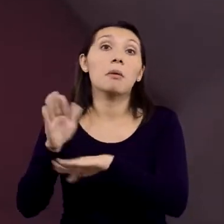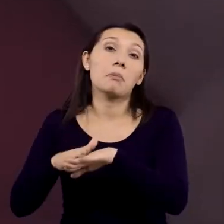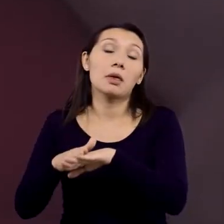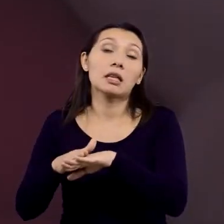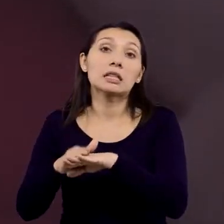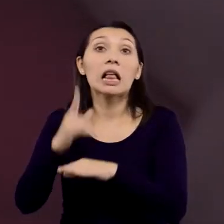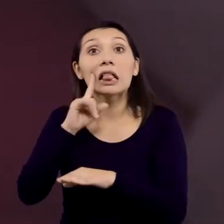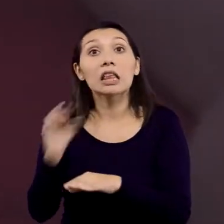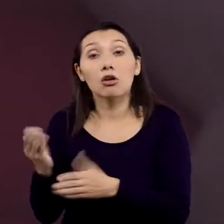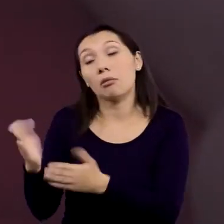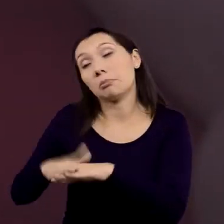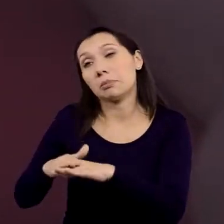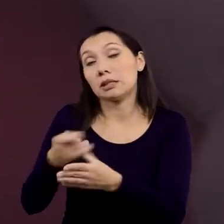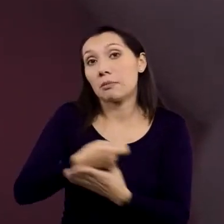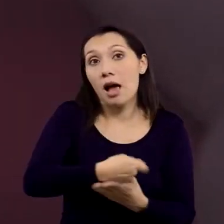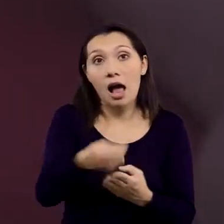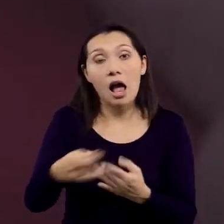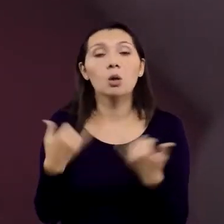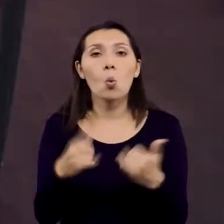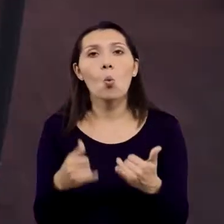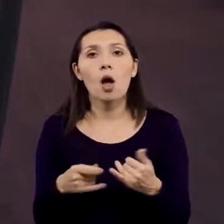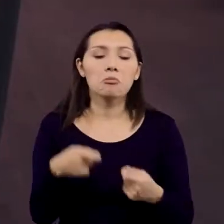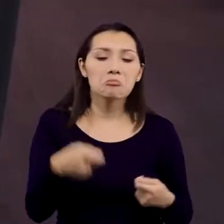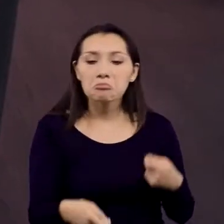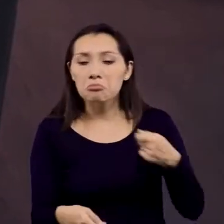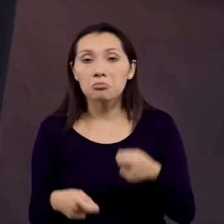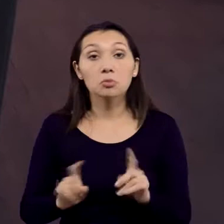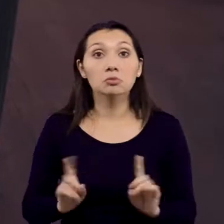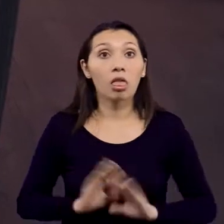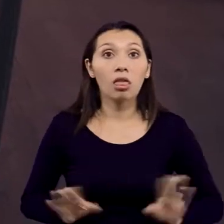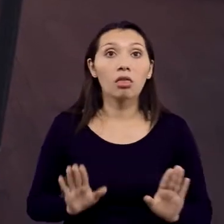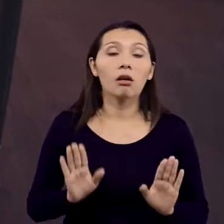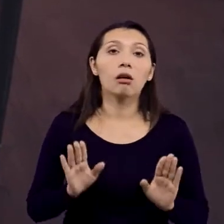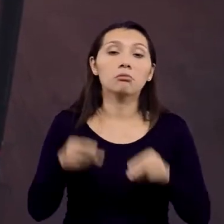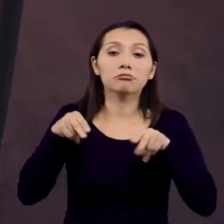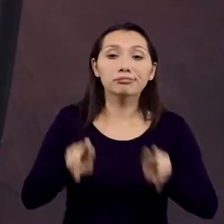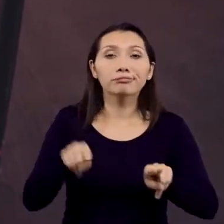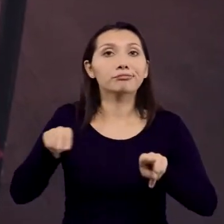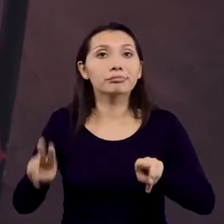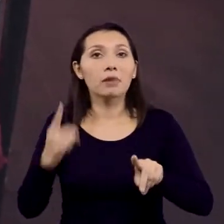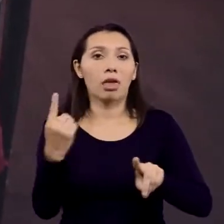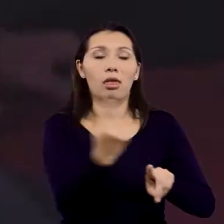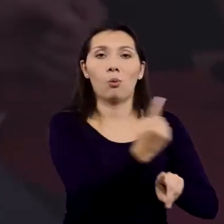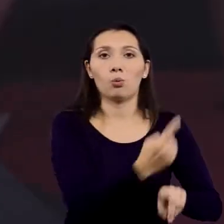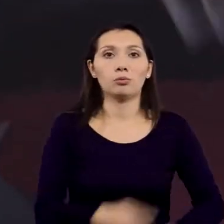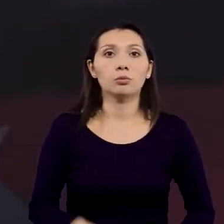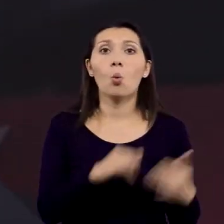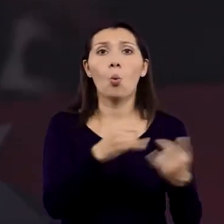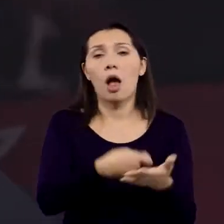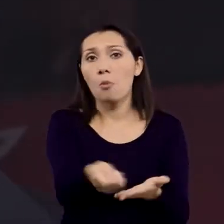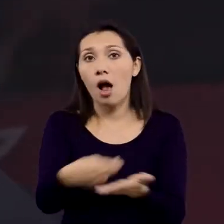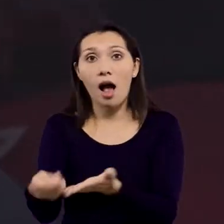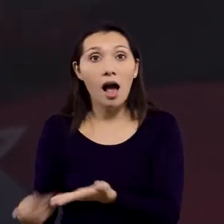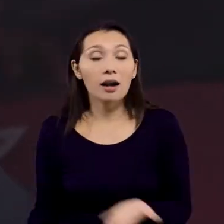cartas al tío y empezamos a jugar. O si no, nos quedamos en las camas. Jugamos a las